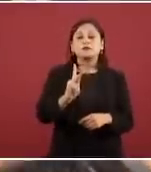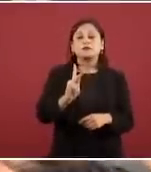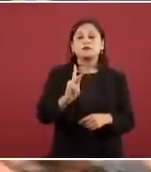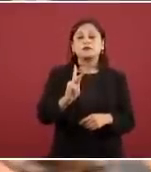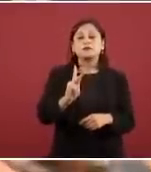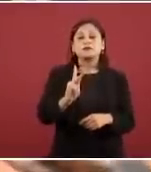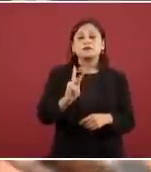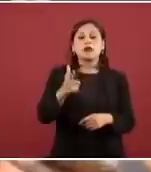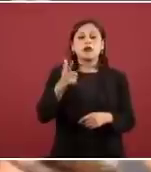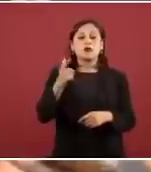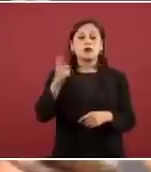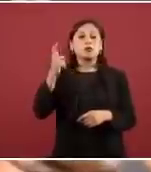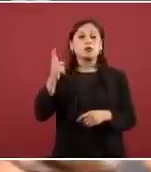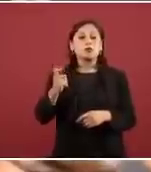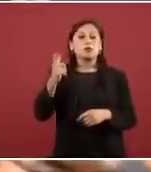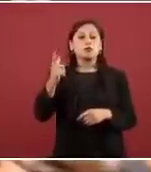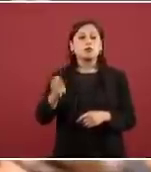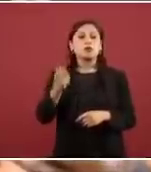3 o 4 disparos por semana.